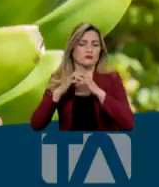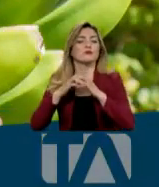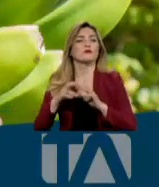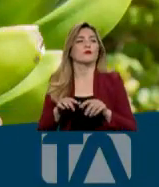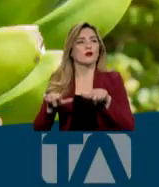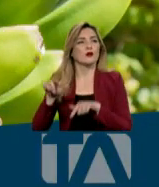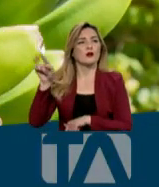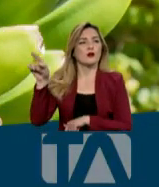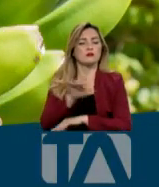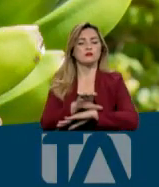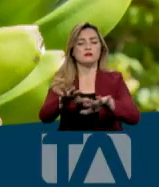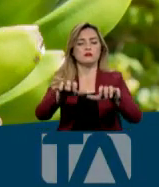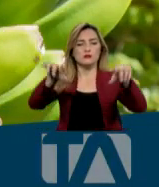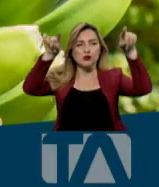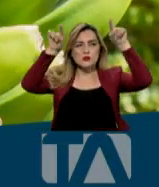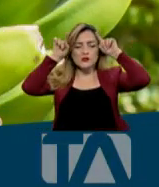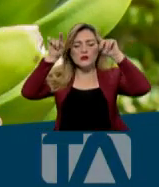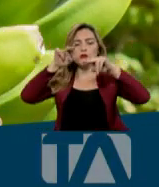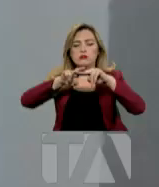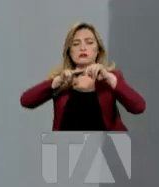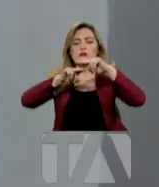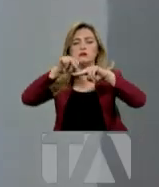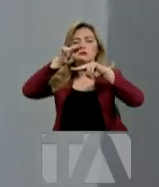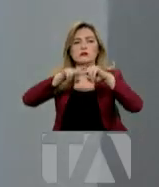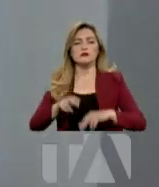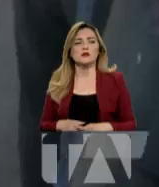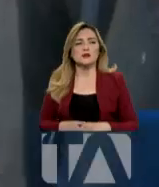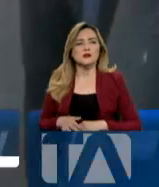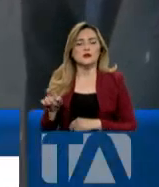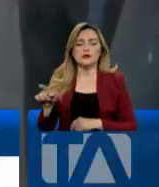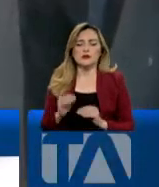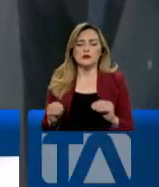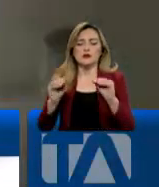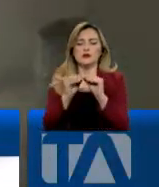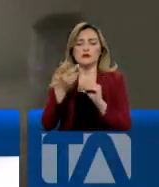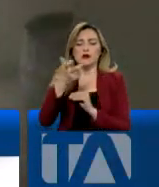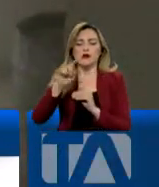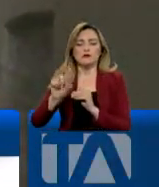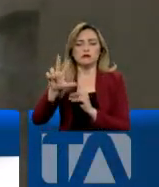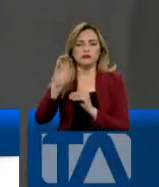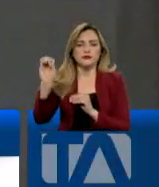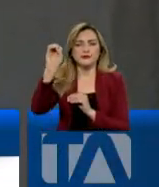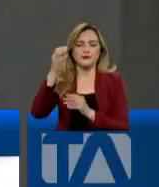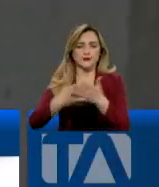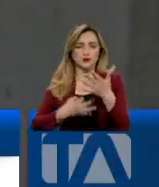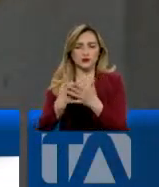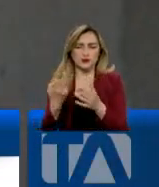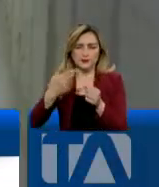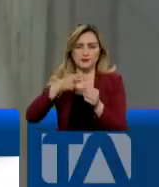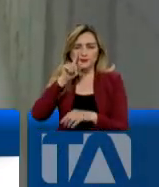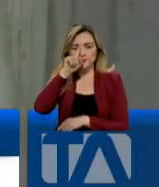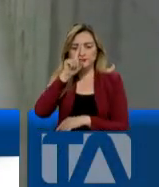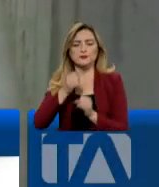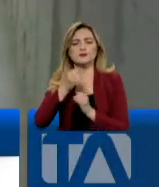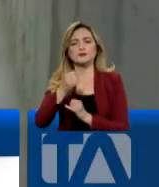en los sectores agrícola, ganadero y de la construcción. Este último incrementó en 13,3% el total de empleos generados